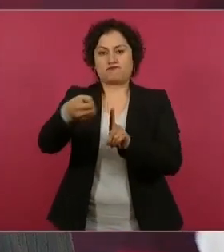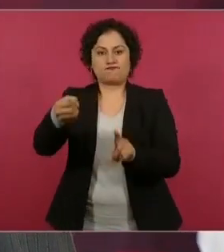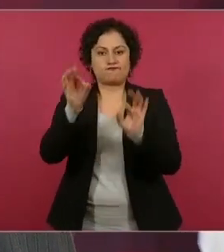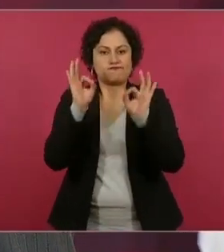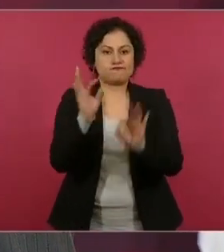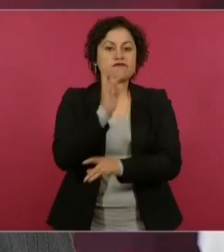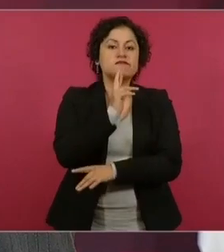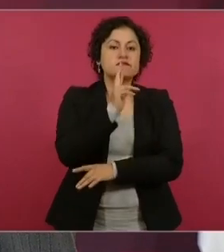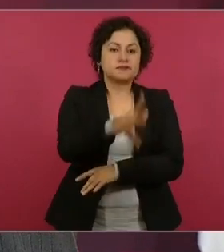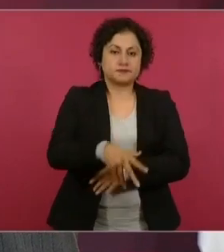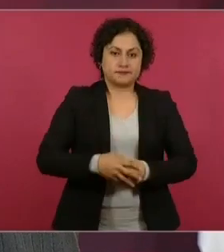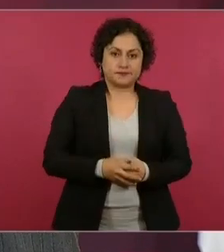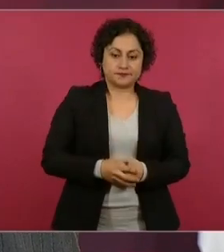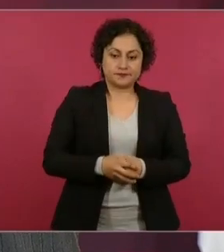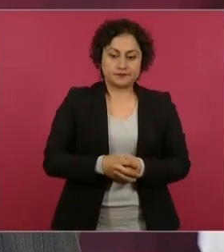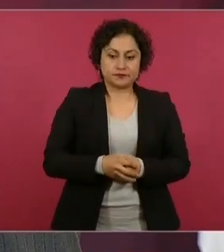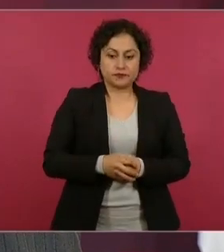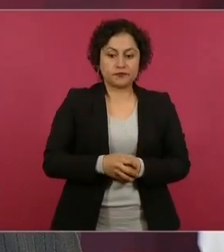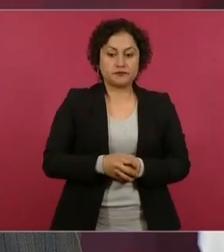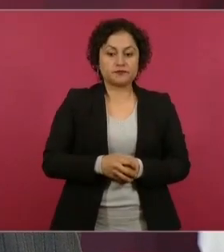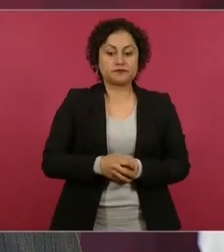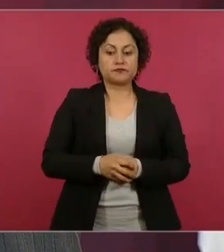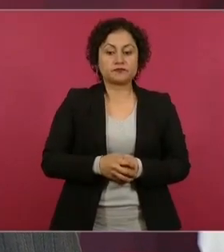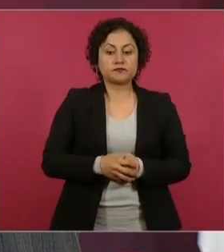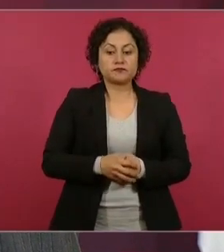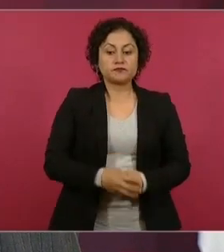y yo no